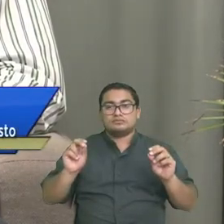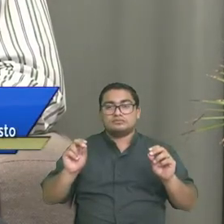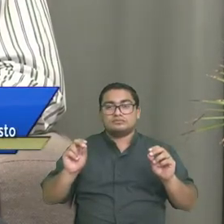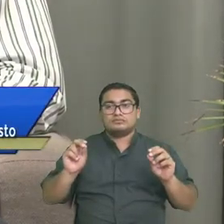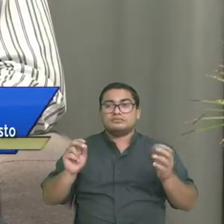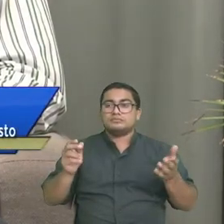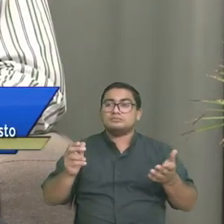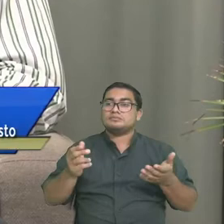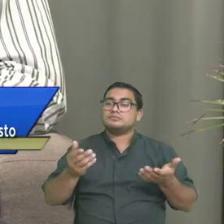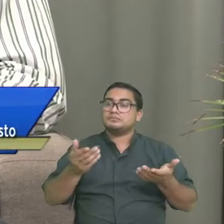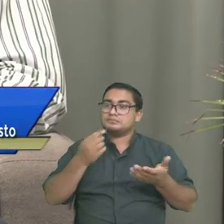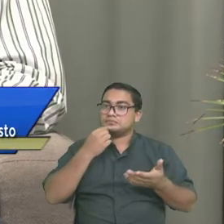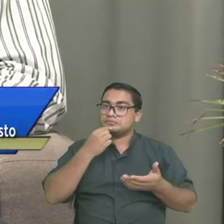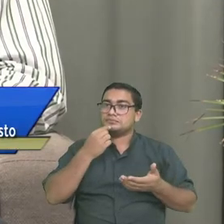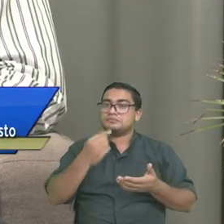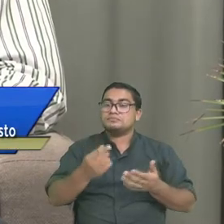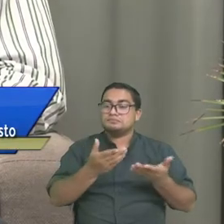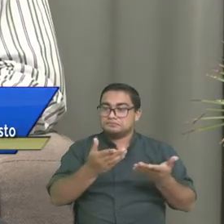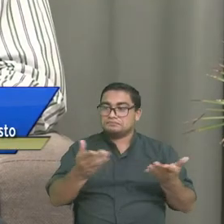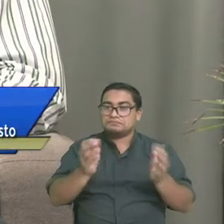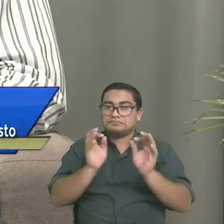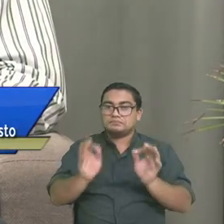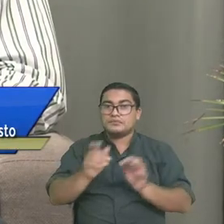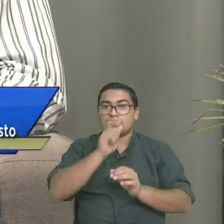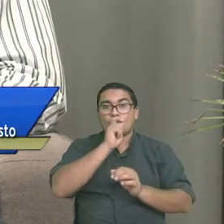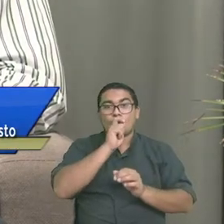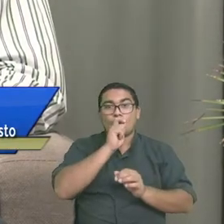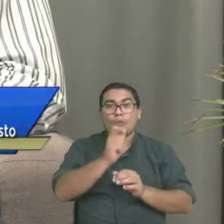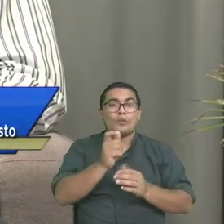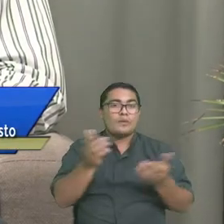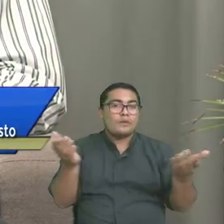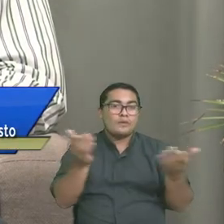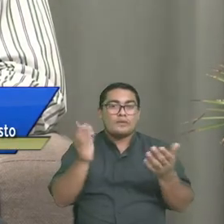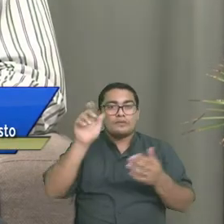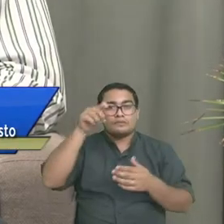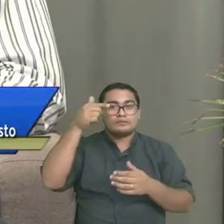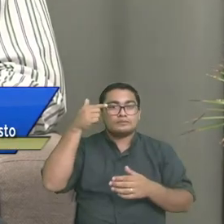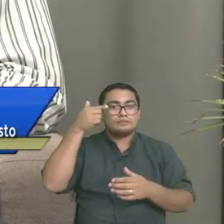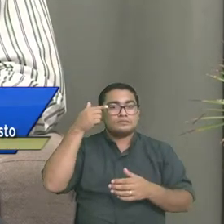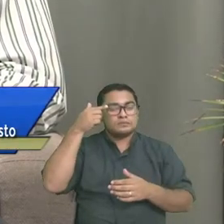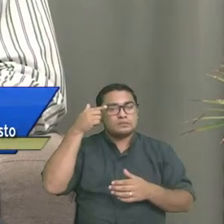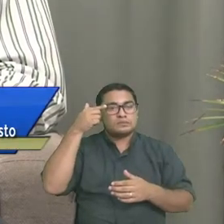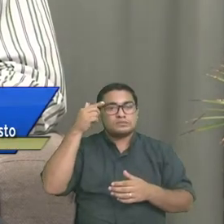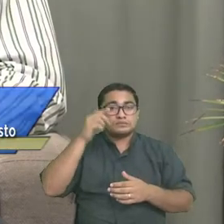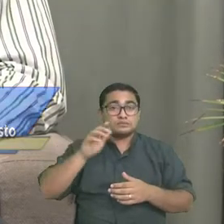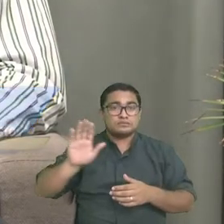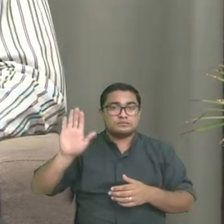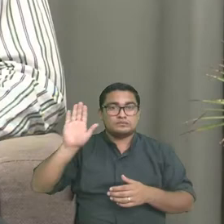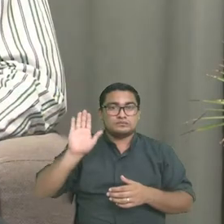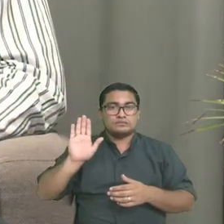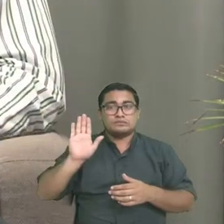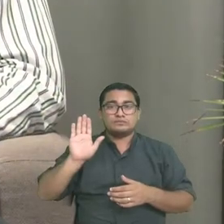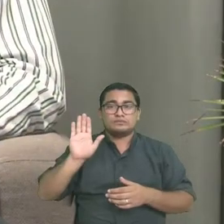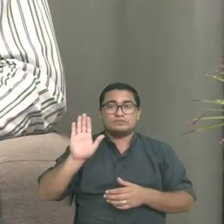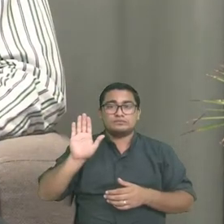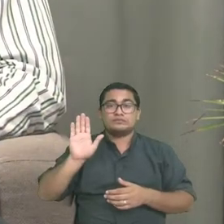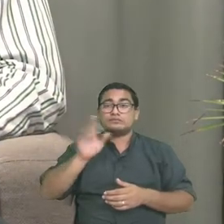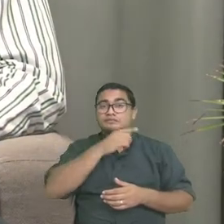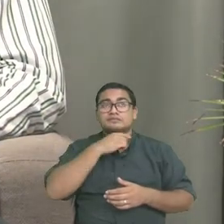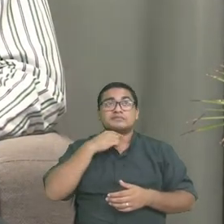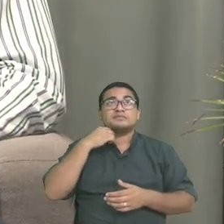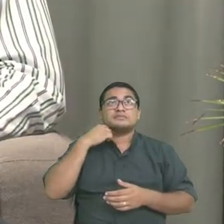ha apreciado, ha logrado apreciar que ha habido un gobierno comprometido de